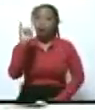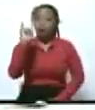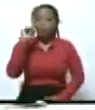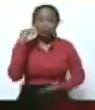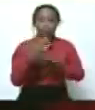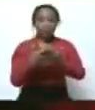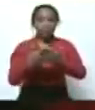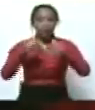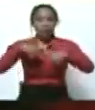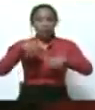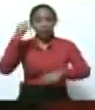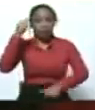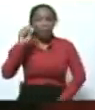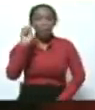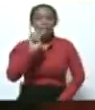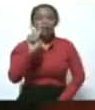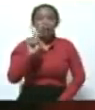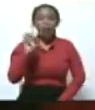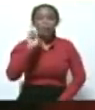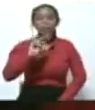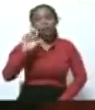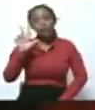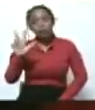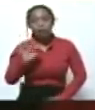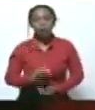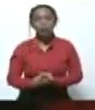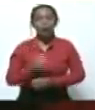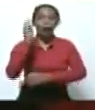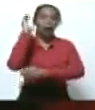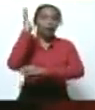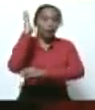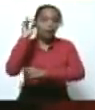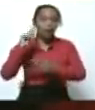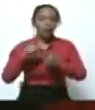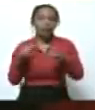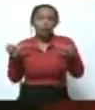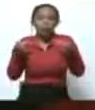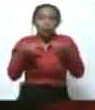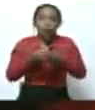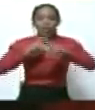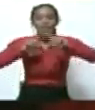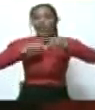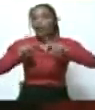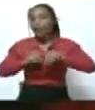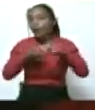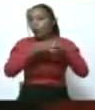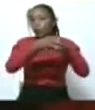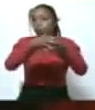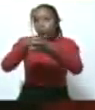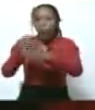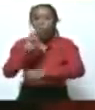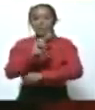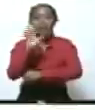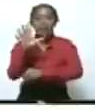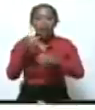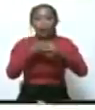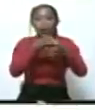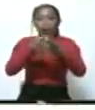Previstas este día 22 y 23 las asambleas de los distintos sectores, 25 sectores en